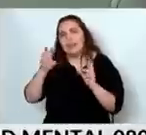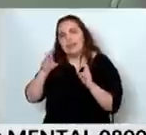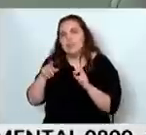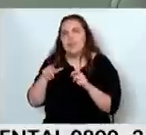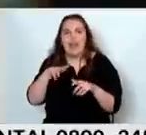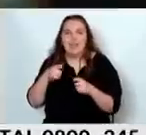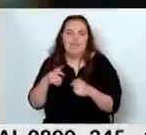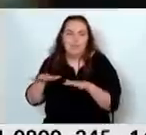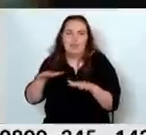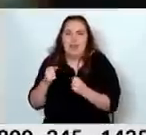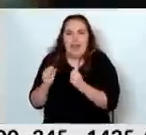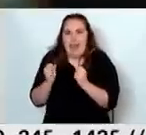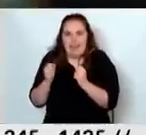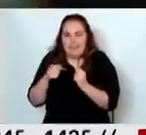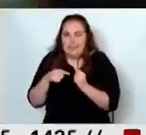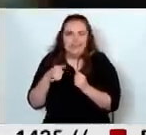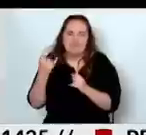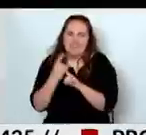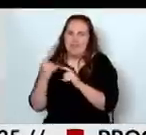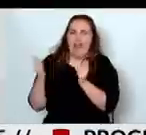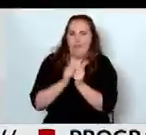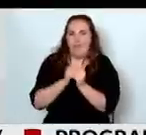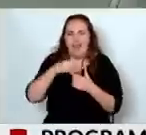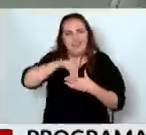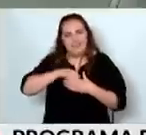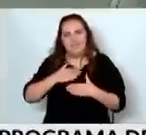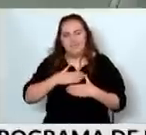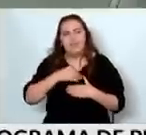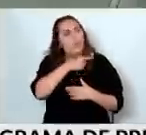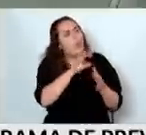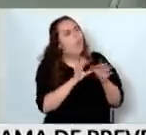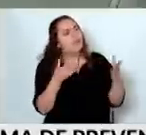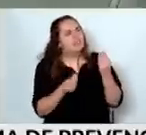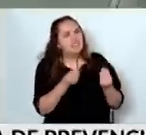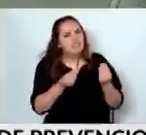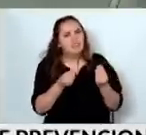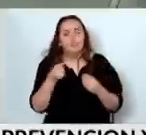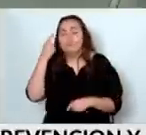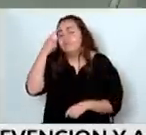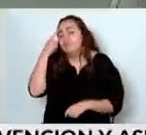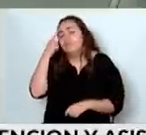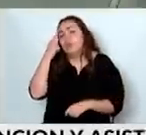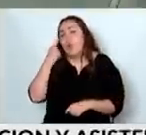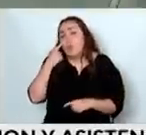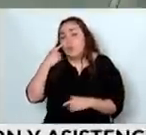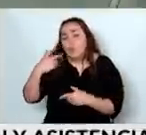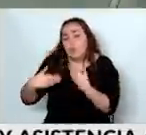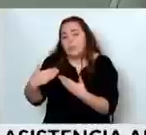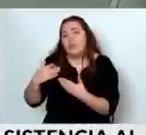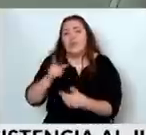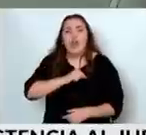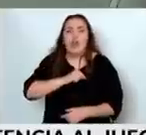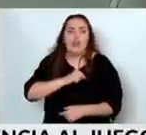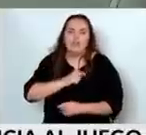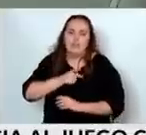esto. Y sí, él está conmigo siempre. ¿Qué es la libertad? Yo creo que es poder vivir sin dolor. Nadie merece vivir con dolor.